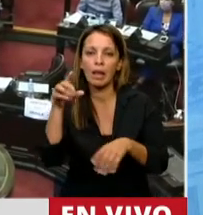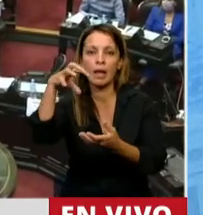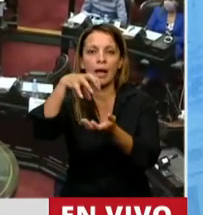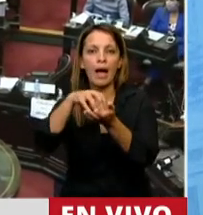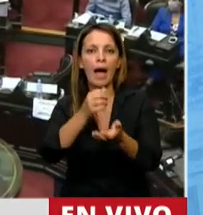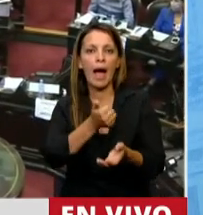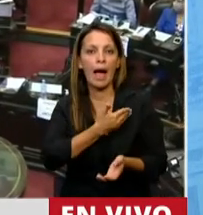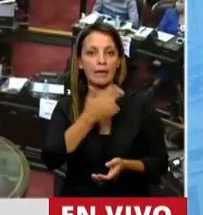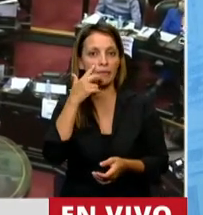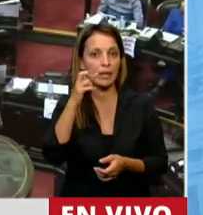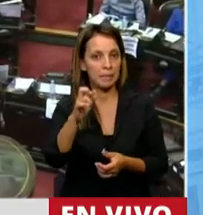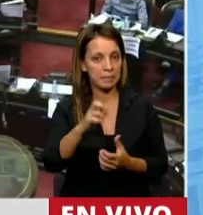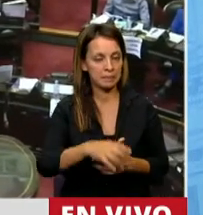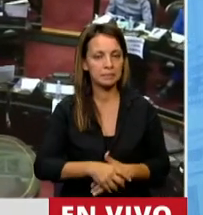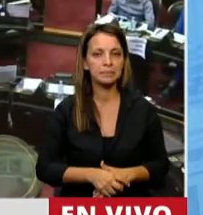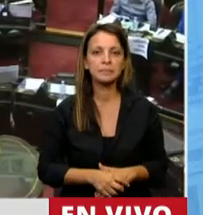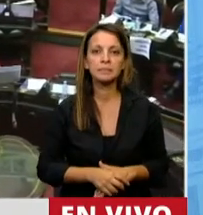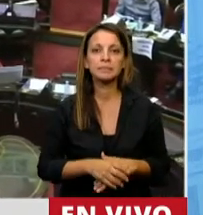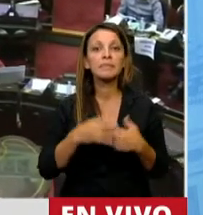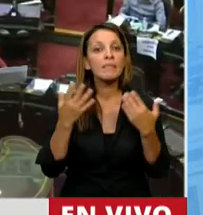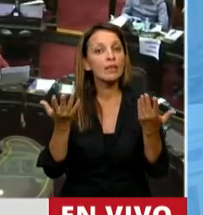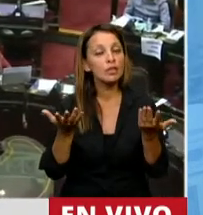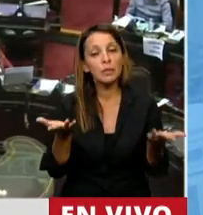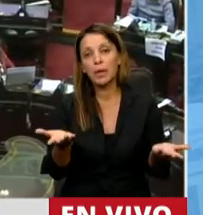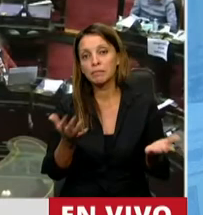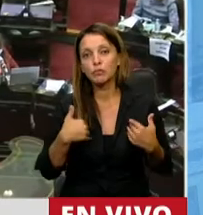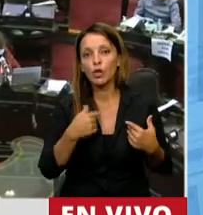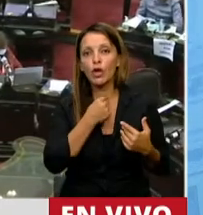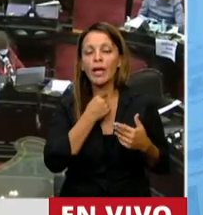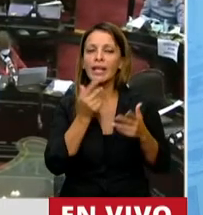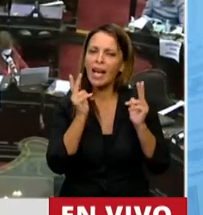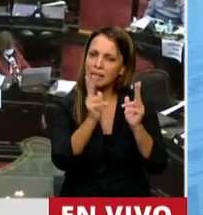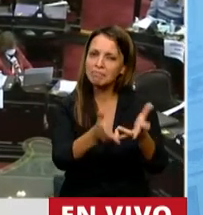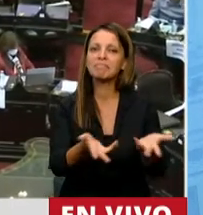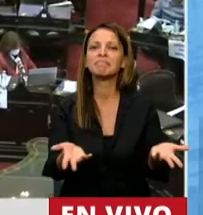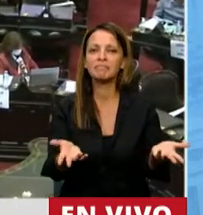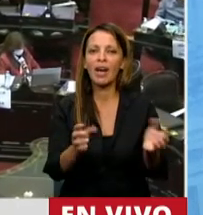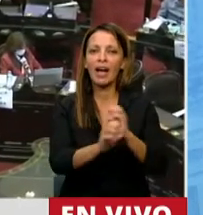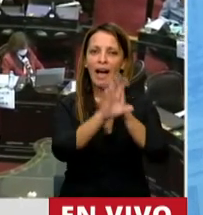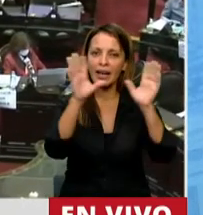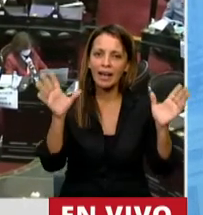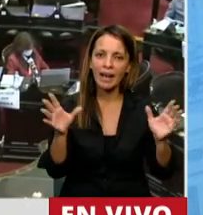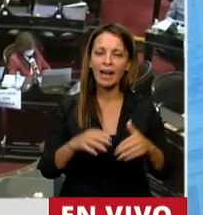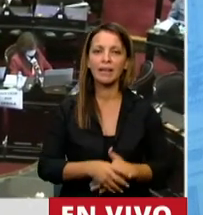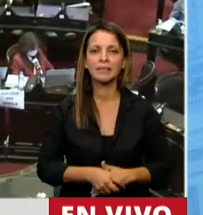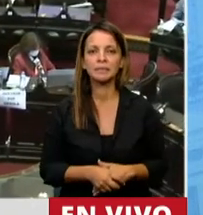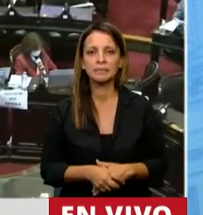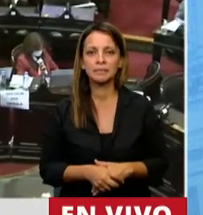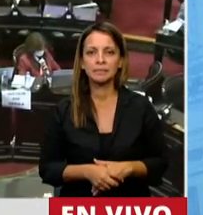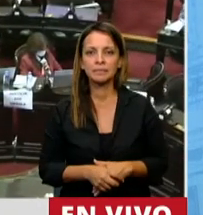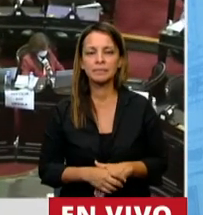informante. Así que bueno, señora Presidenta, yo quería dejar esto bien en claro